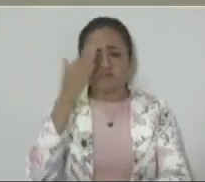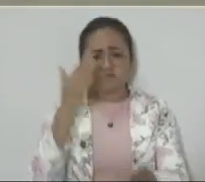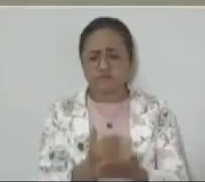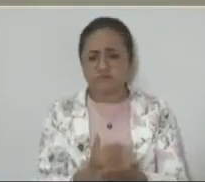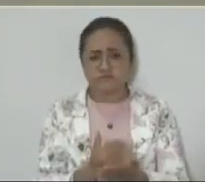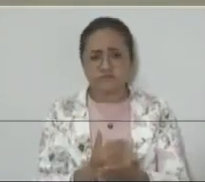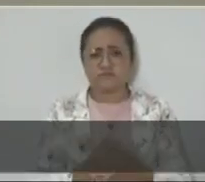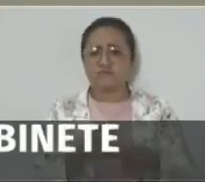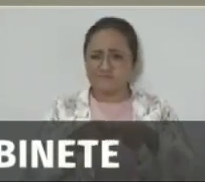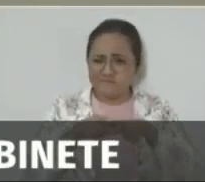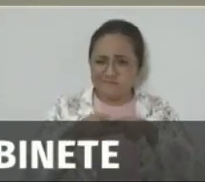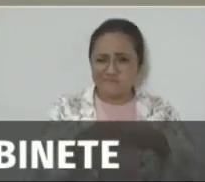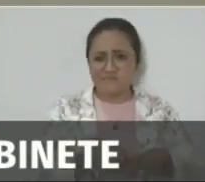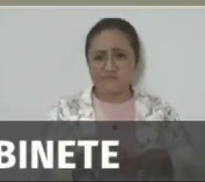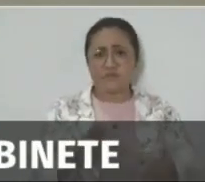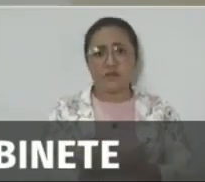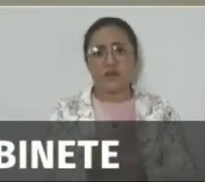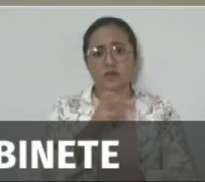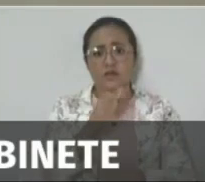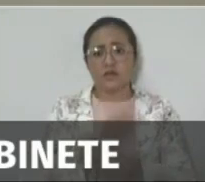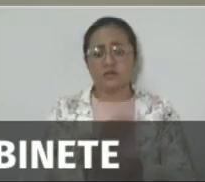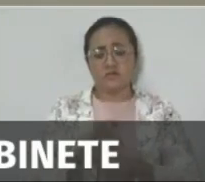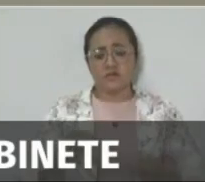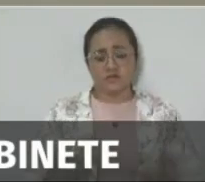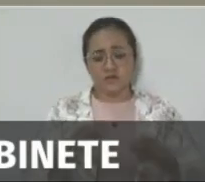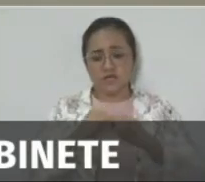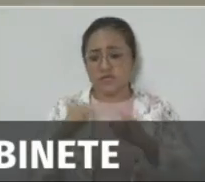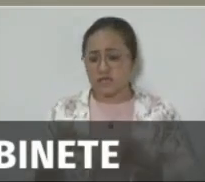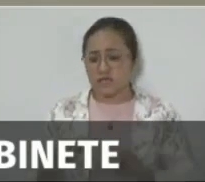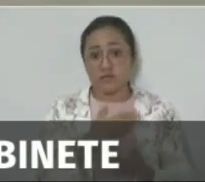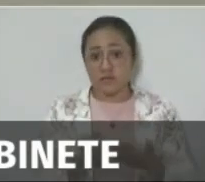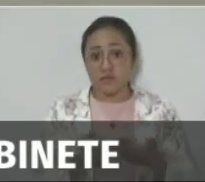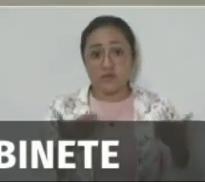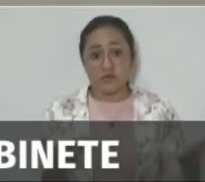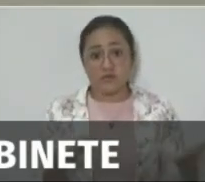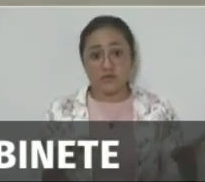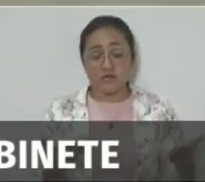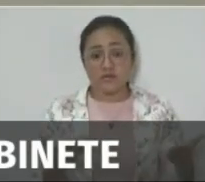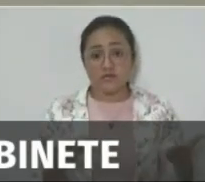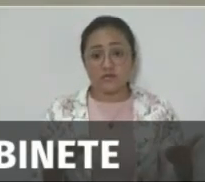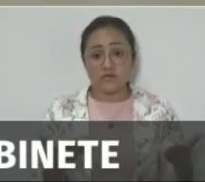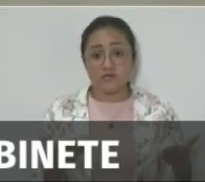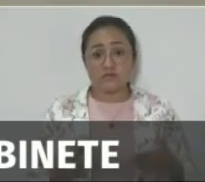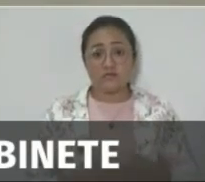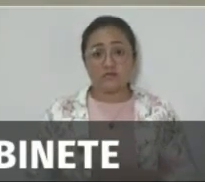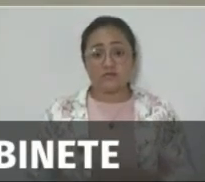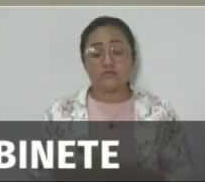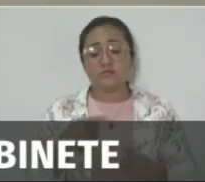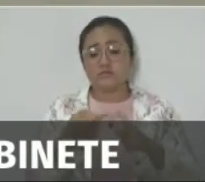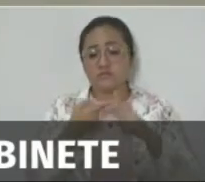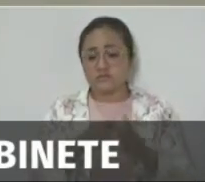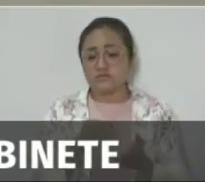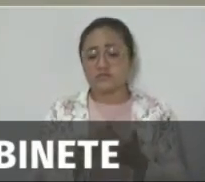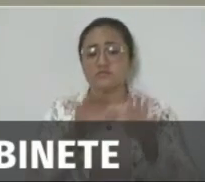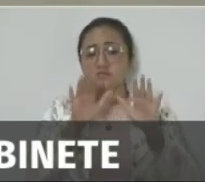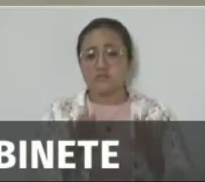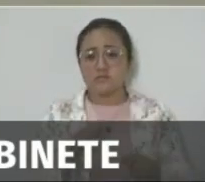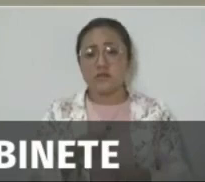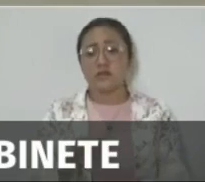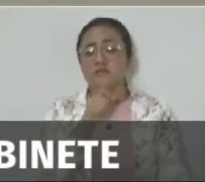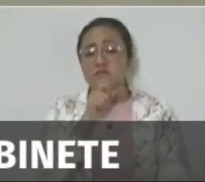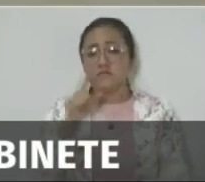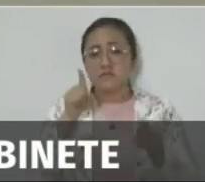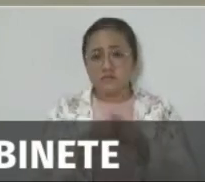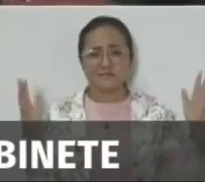del ex gobernador Miguel Barbosa Huerta teniendo como único cambio la toma de protesta de Julio Miguel Huerta Gómez quien